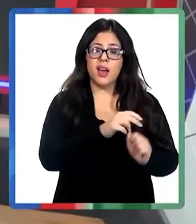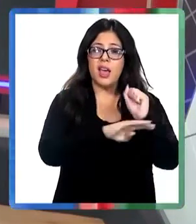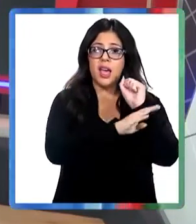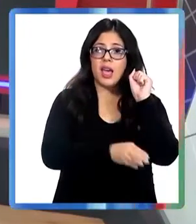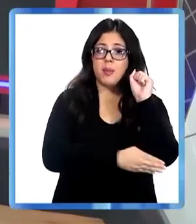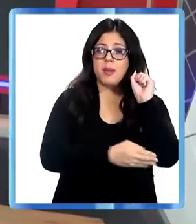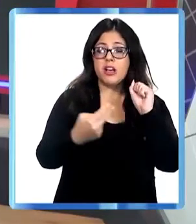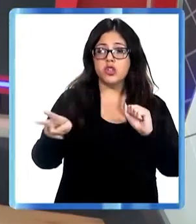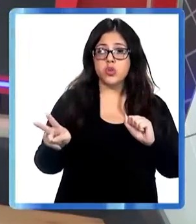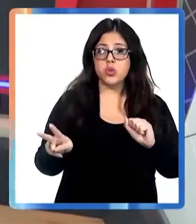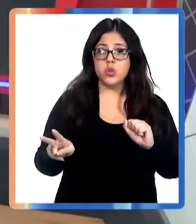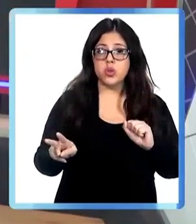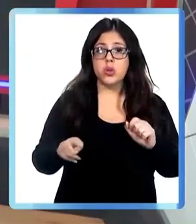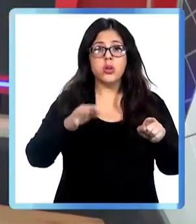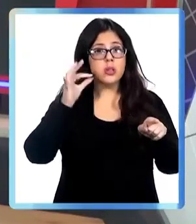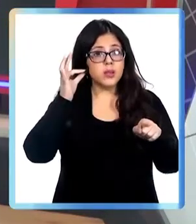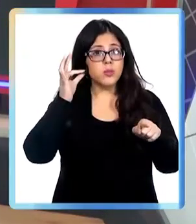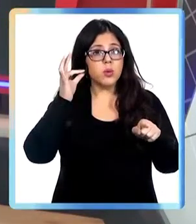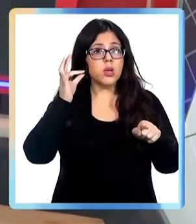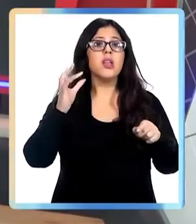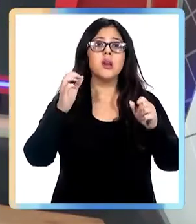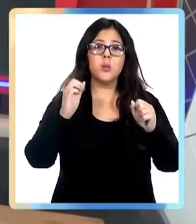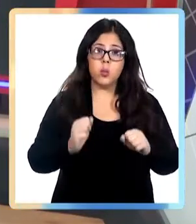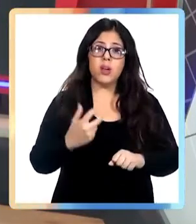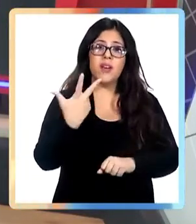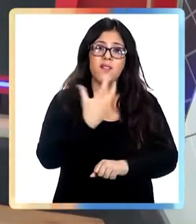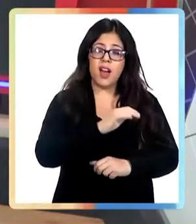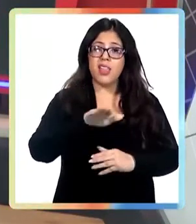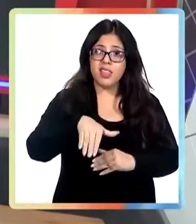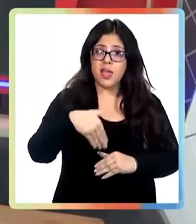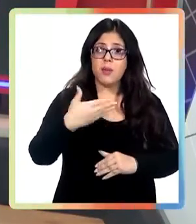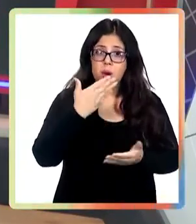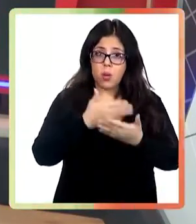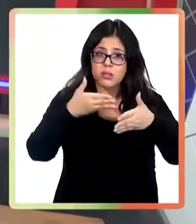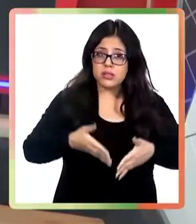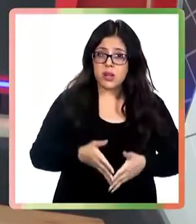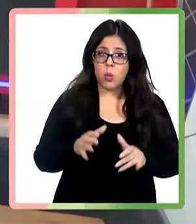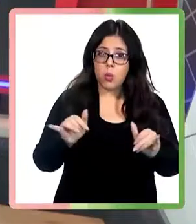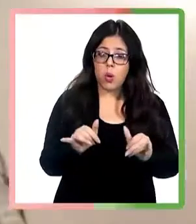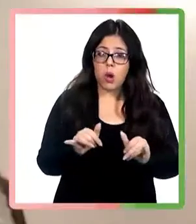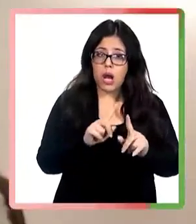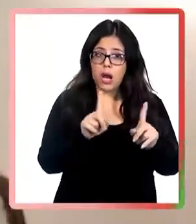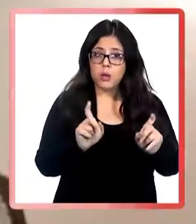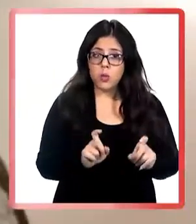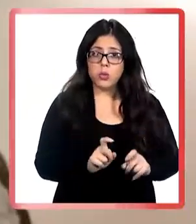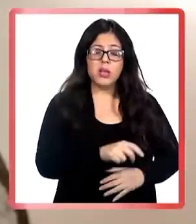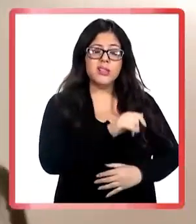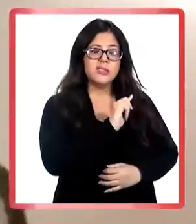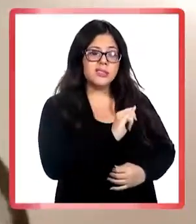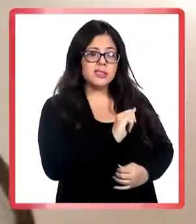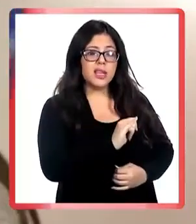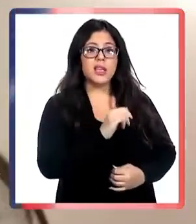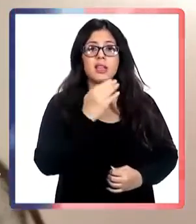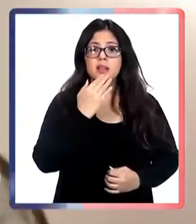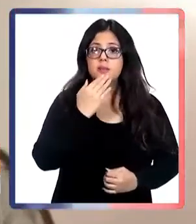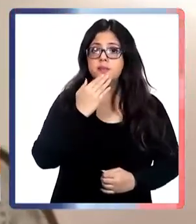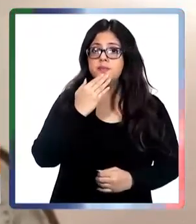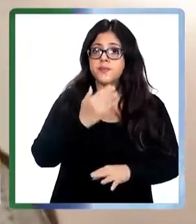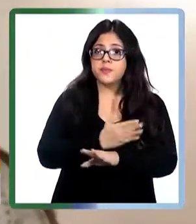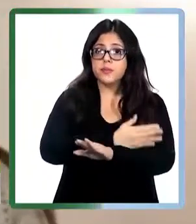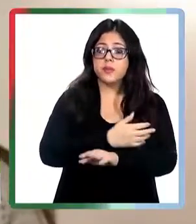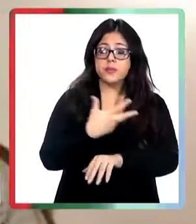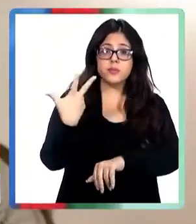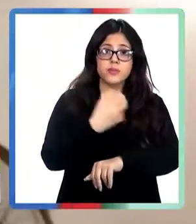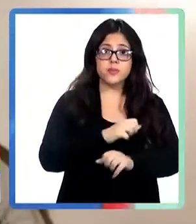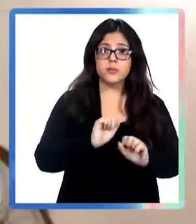embarazo, ¿ella se podría vacunar después de haber tenido el bebé? Sí, y de hecho antes de que las vacunas